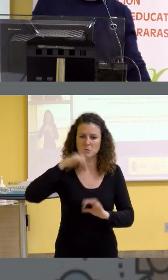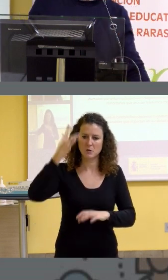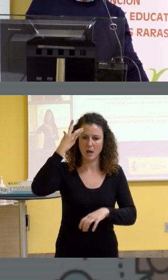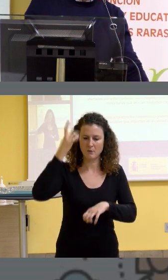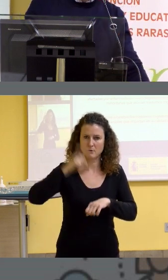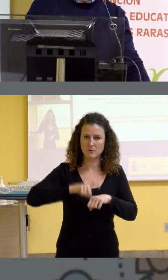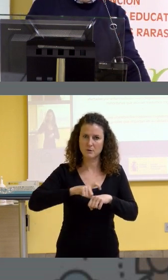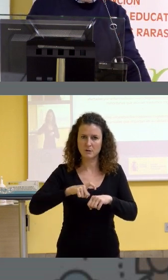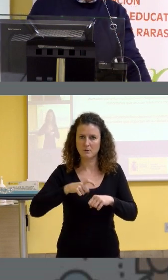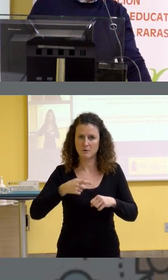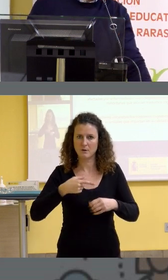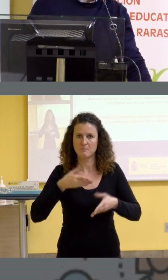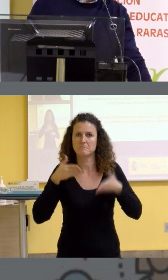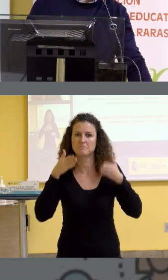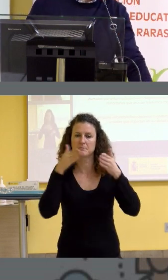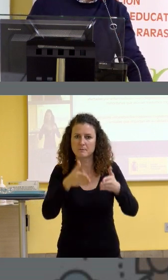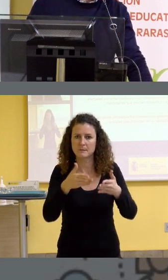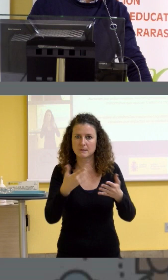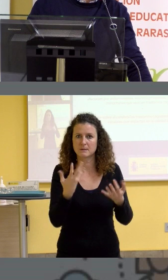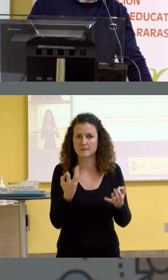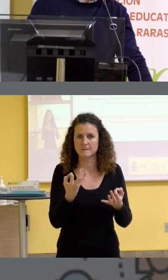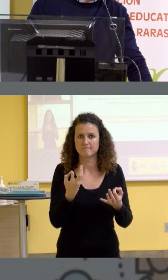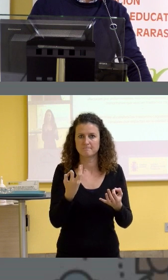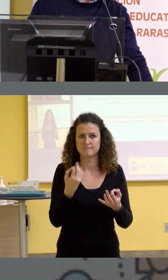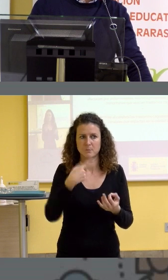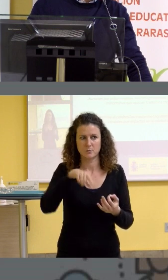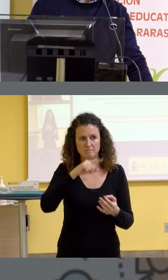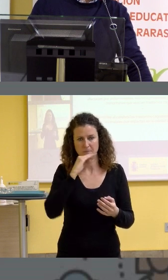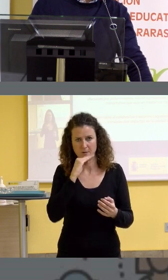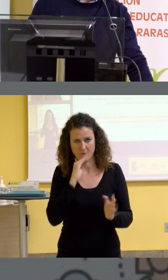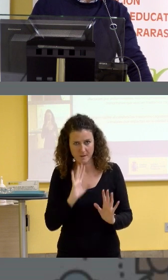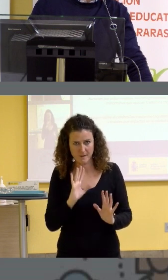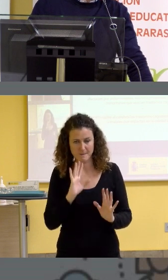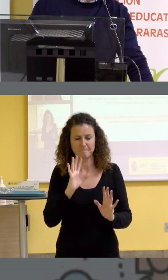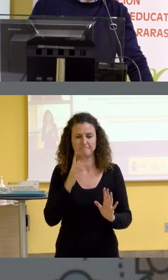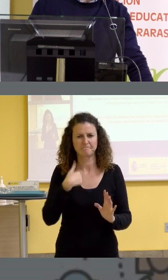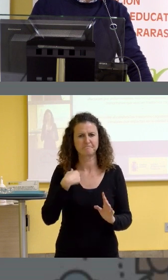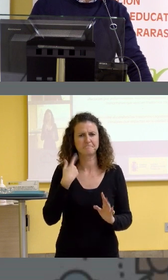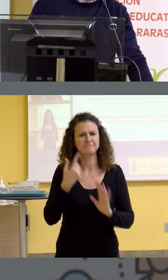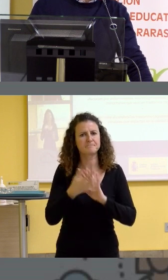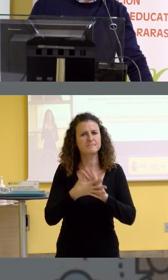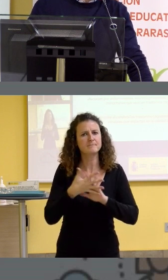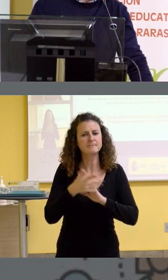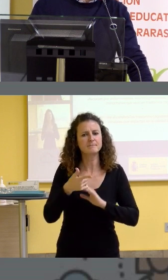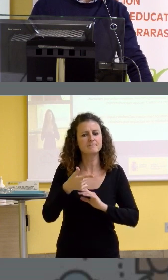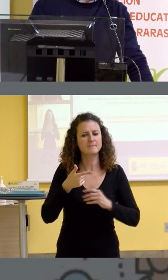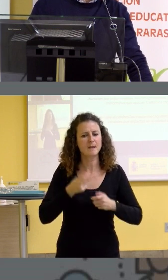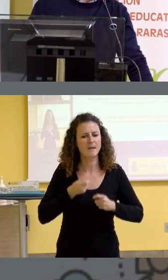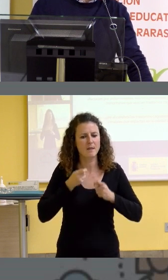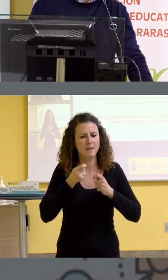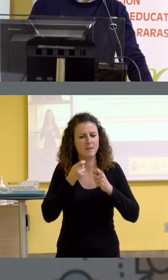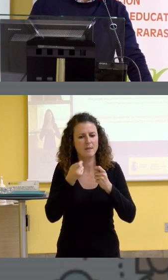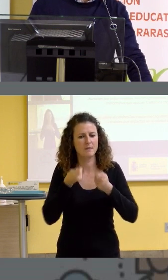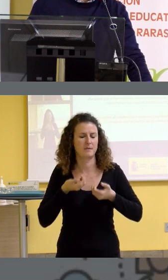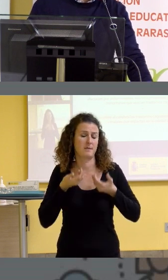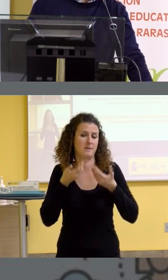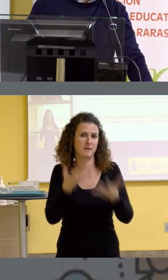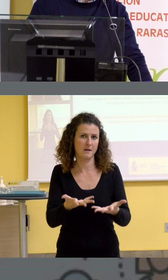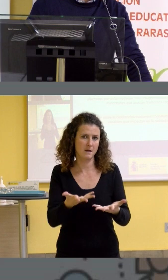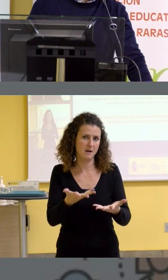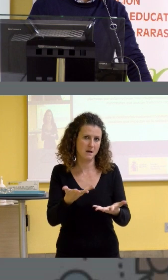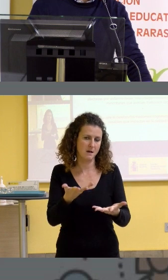este sentido? Que como veremos, y por eso digo que nadie se enfade, no aporta tantas cosas como nos gustaría o como algunos